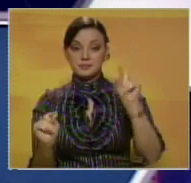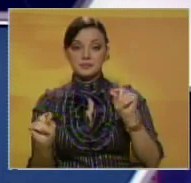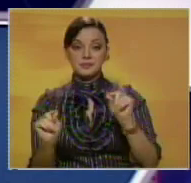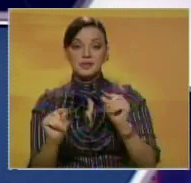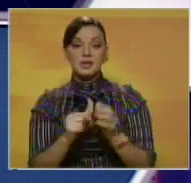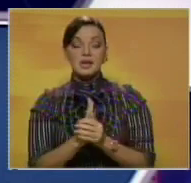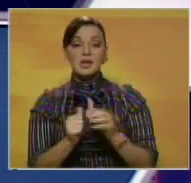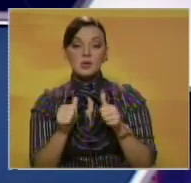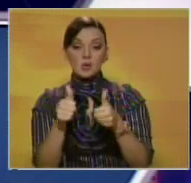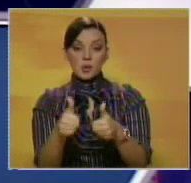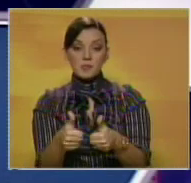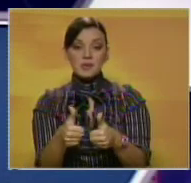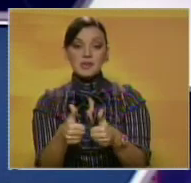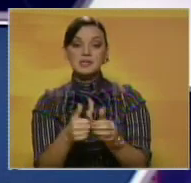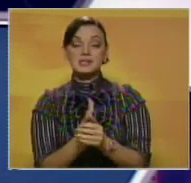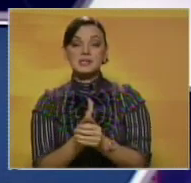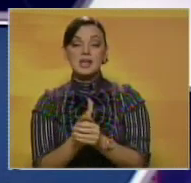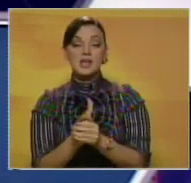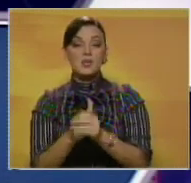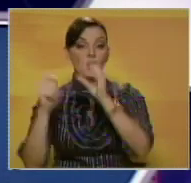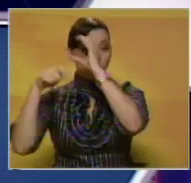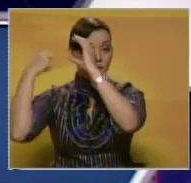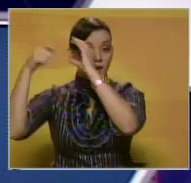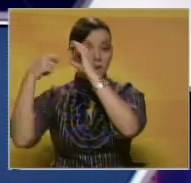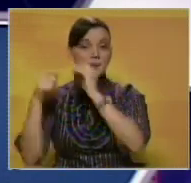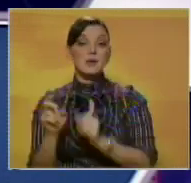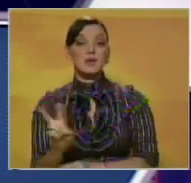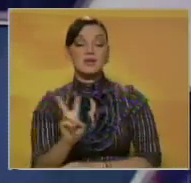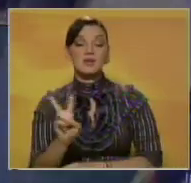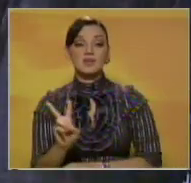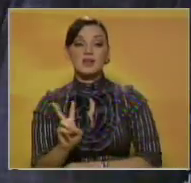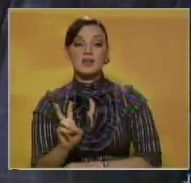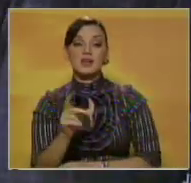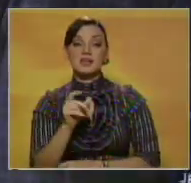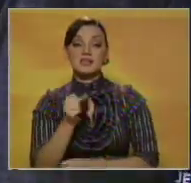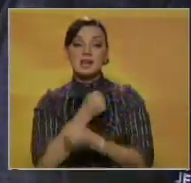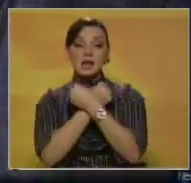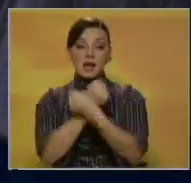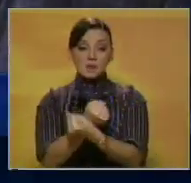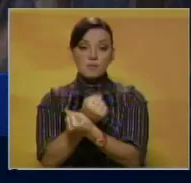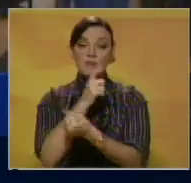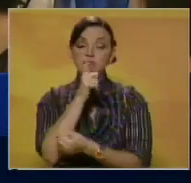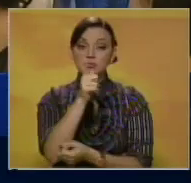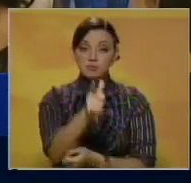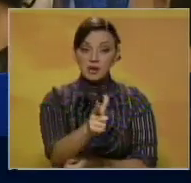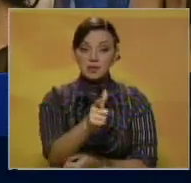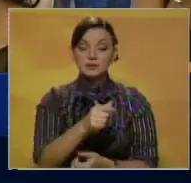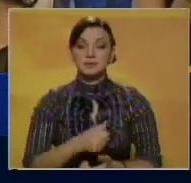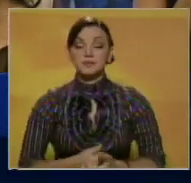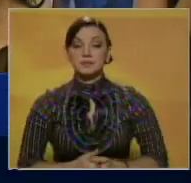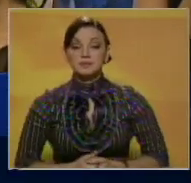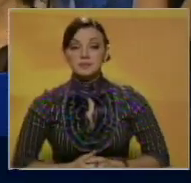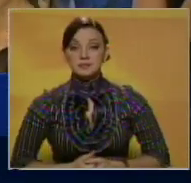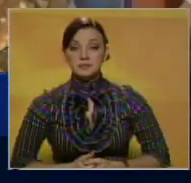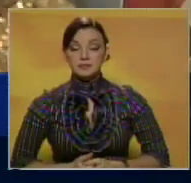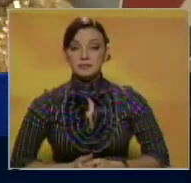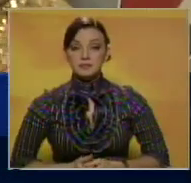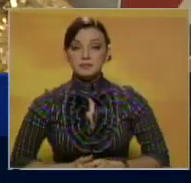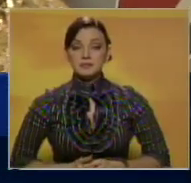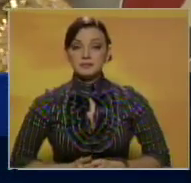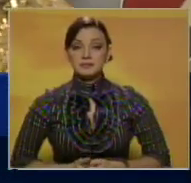Estrellas. Comenzamos con la premier de la producción venezolana El Malquerido. Bésame tú a mí,